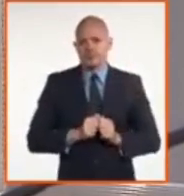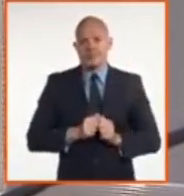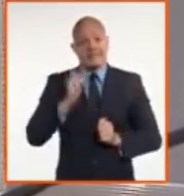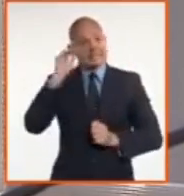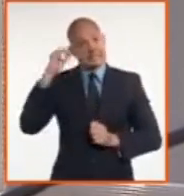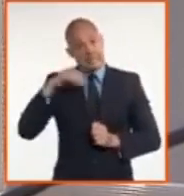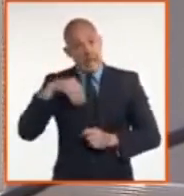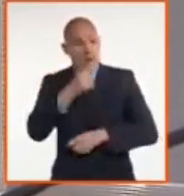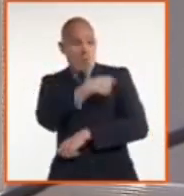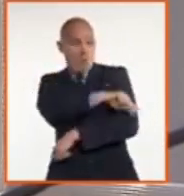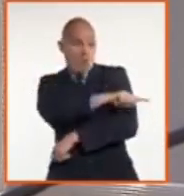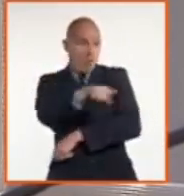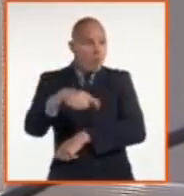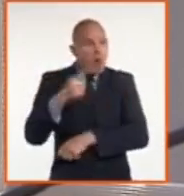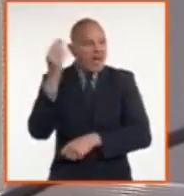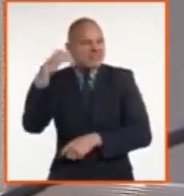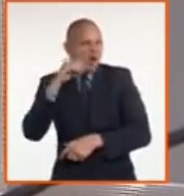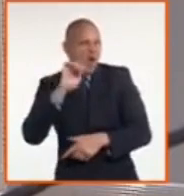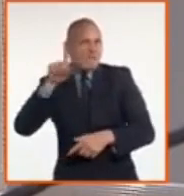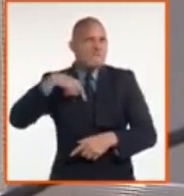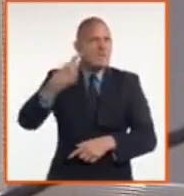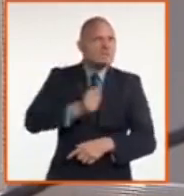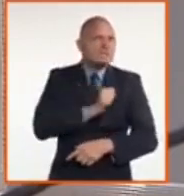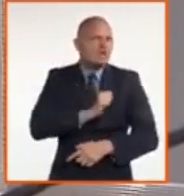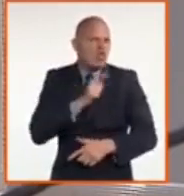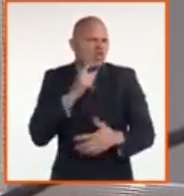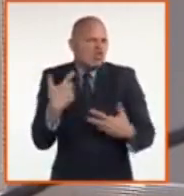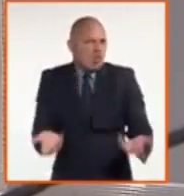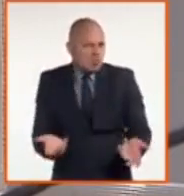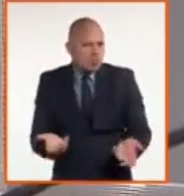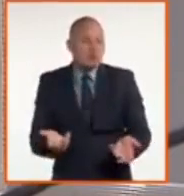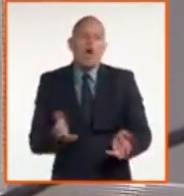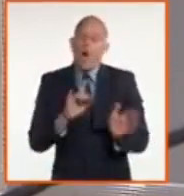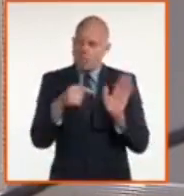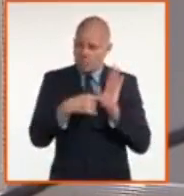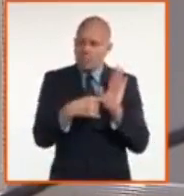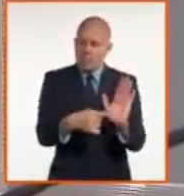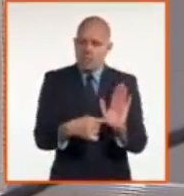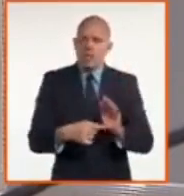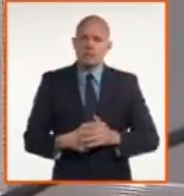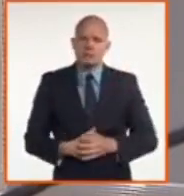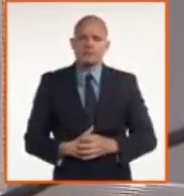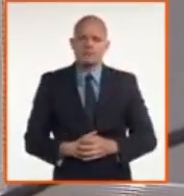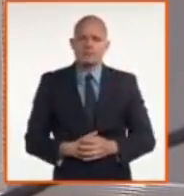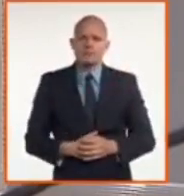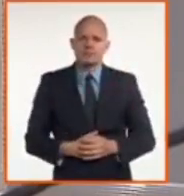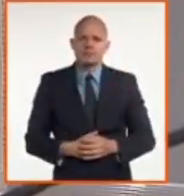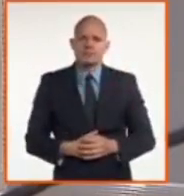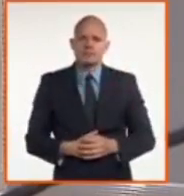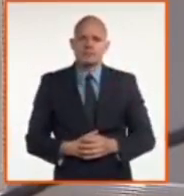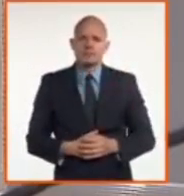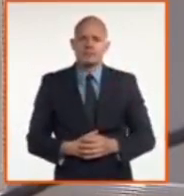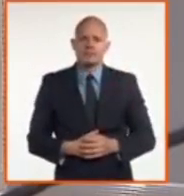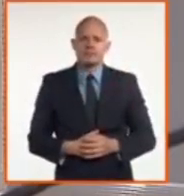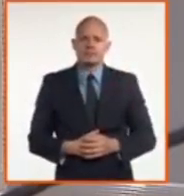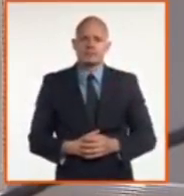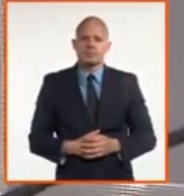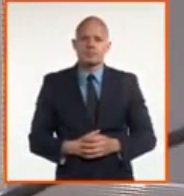pueden ir a hacer sus operaciones de compra de la divisa ahora